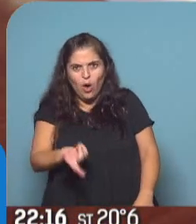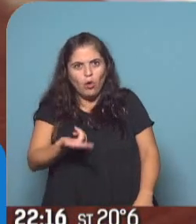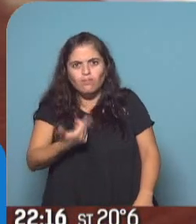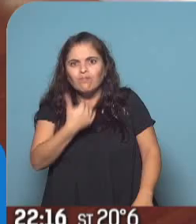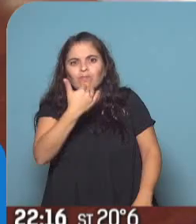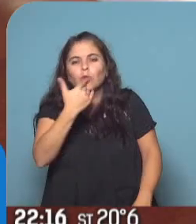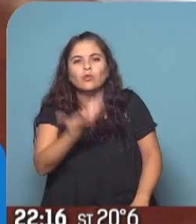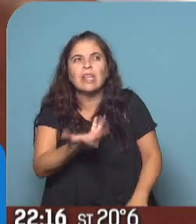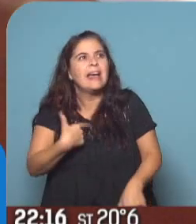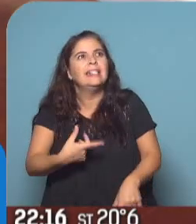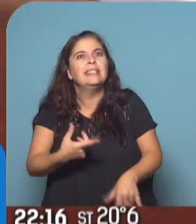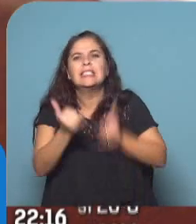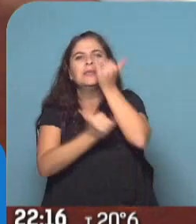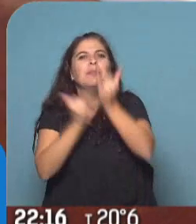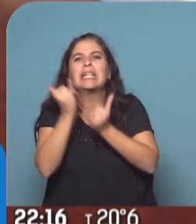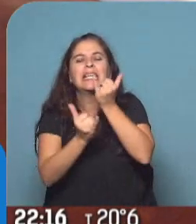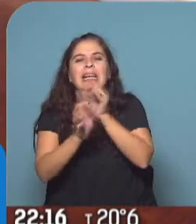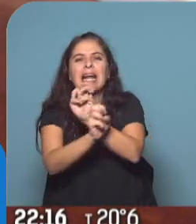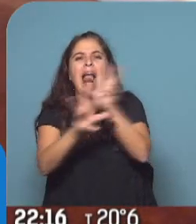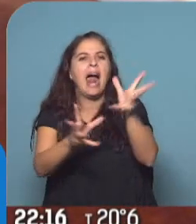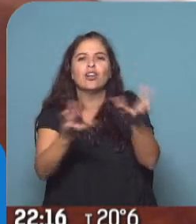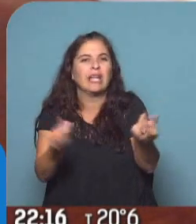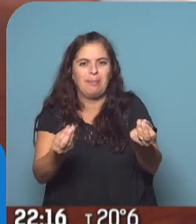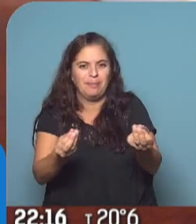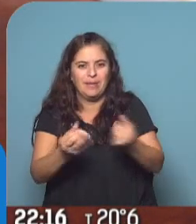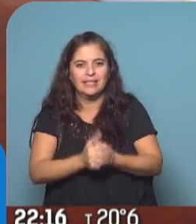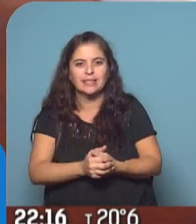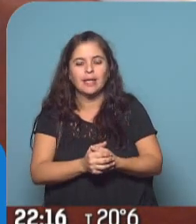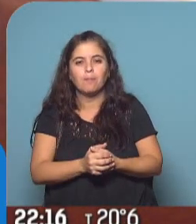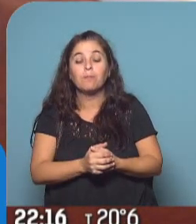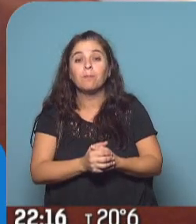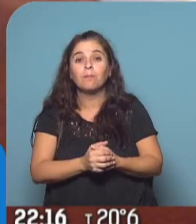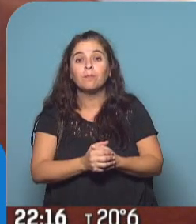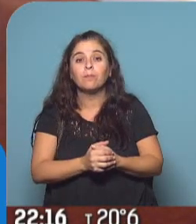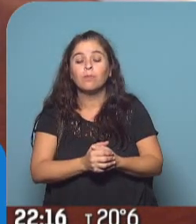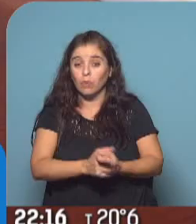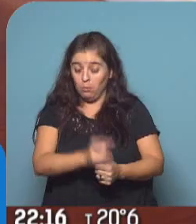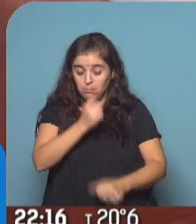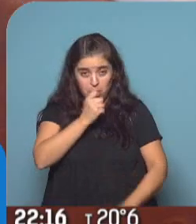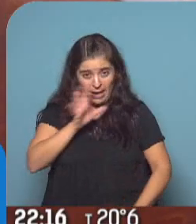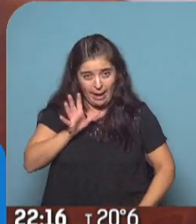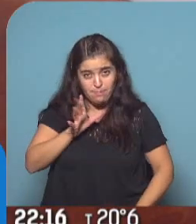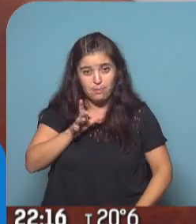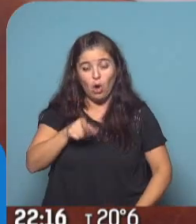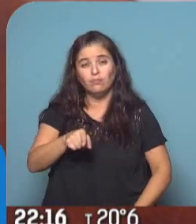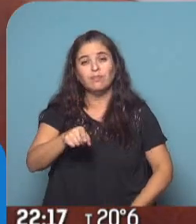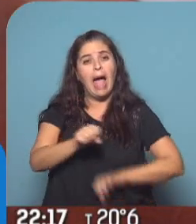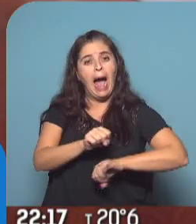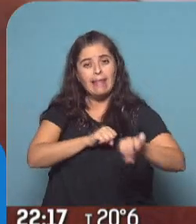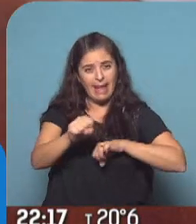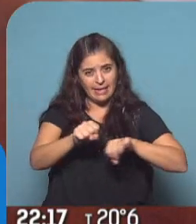sería apostar. Es muy difícil. Los ataques con drones contra un oleoducto y